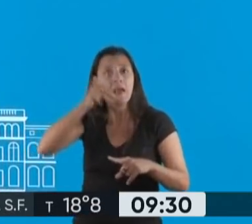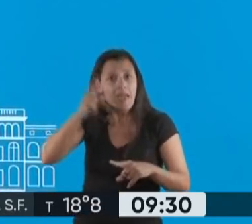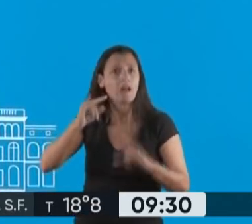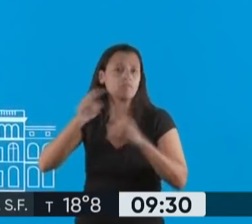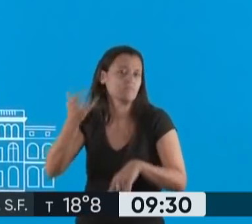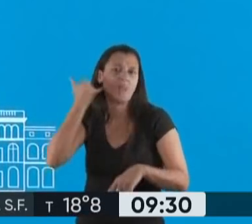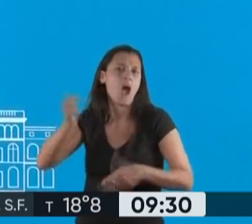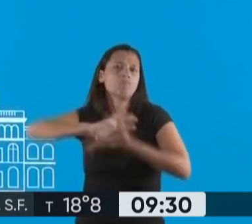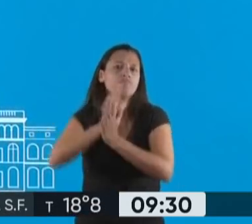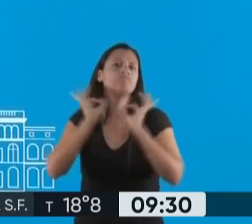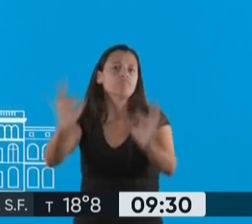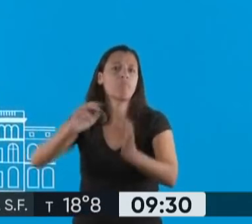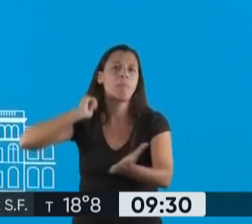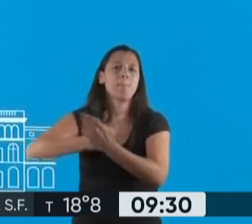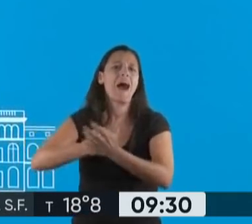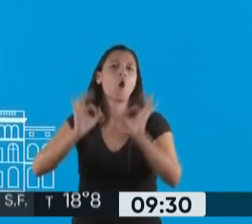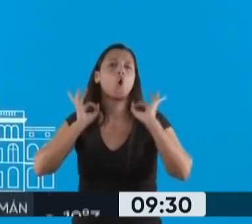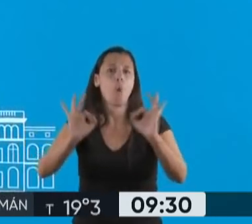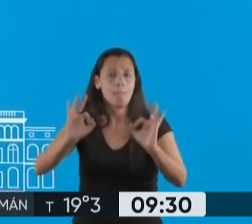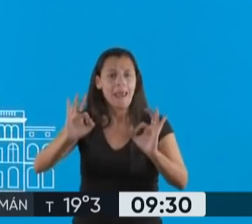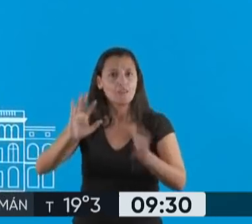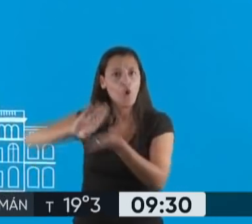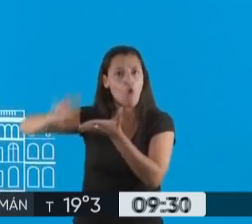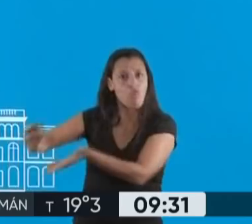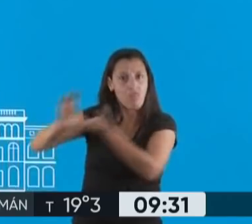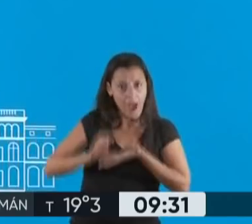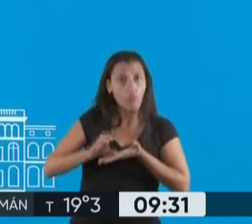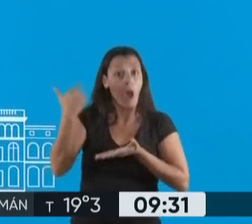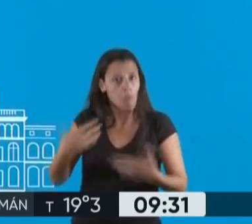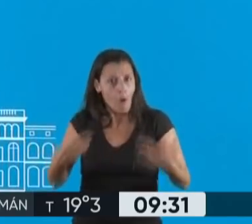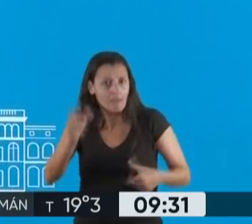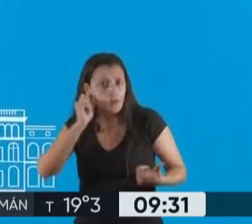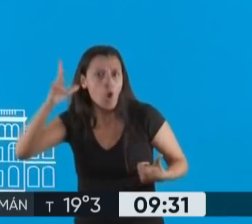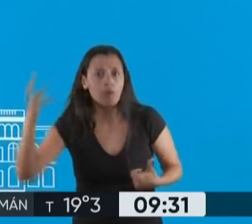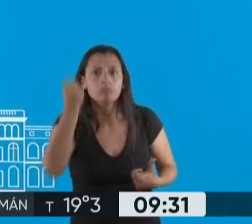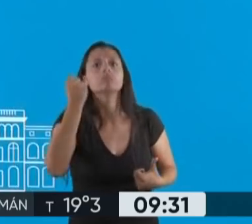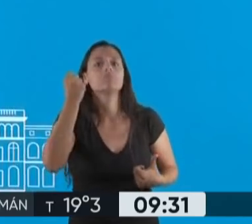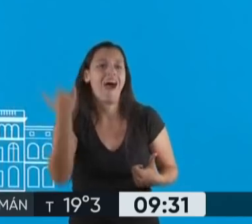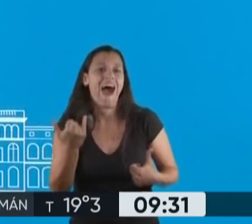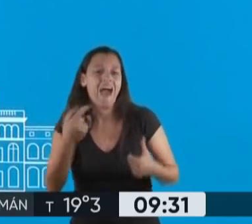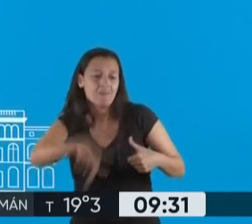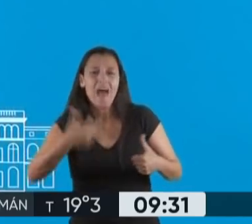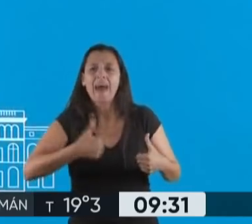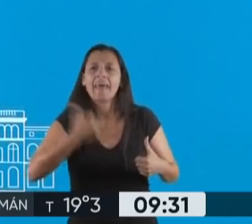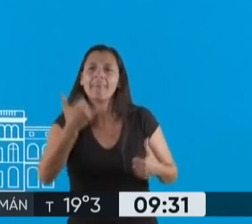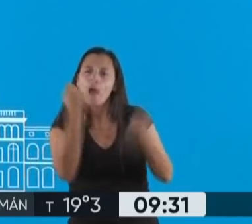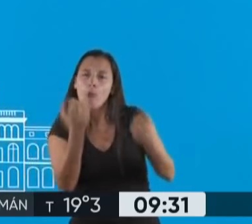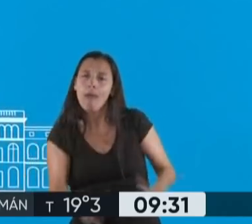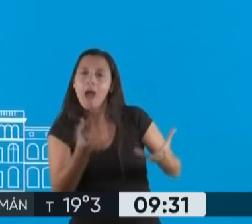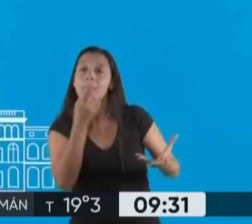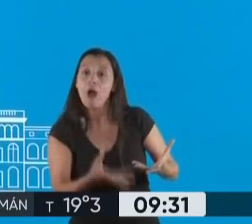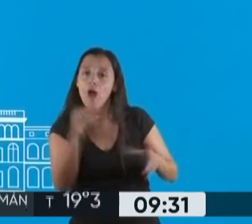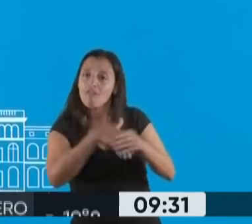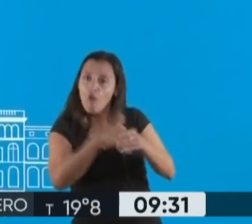en su momento, porque pudo hacerlo, porque existía en ese momento la posibilidad de hacerlo y los fondos para hacerlo y porque nos parece lo mejor. Que no esté el Fondo